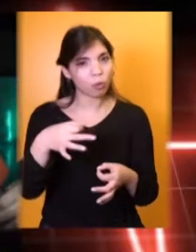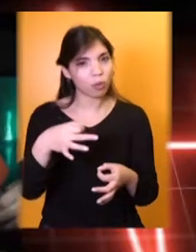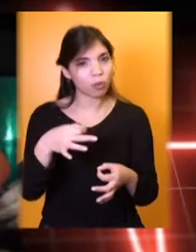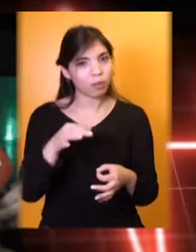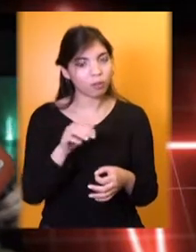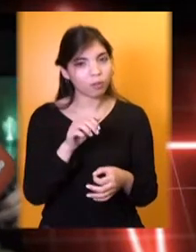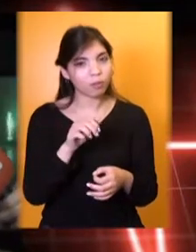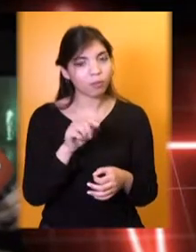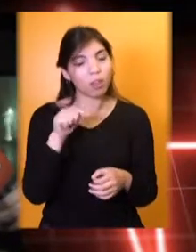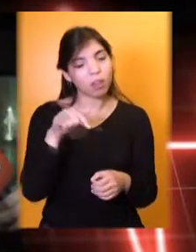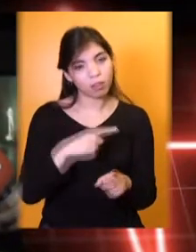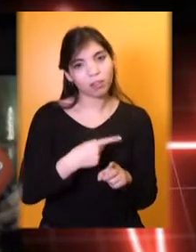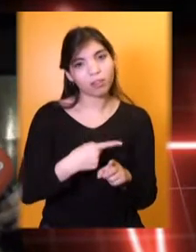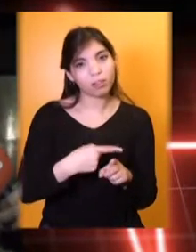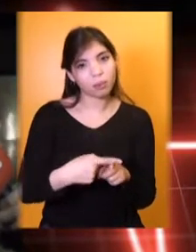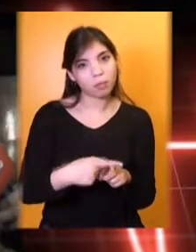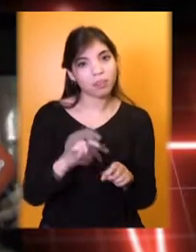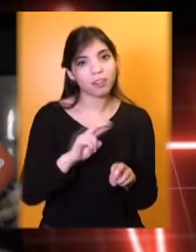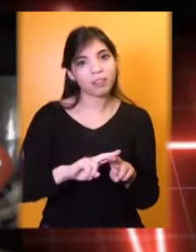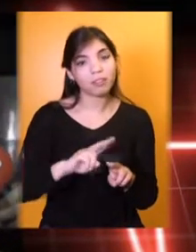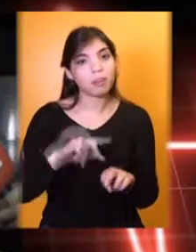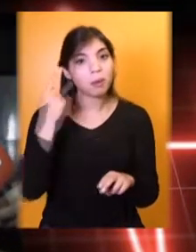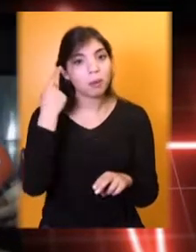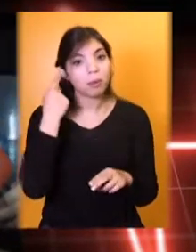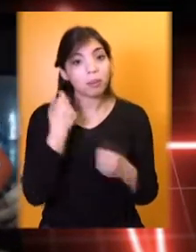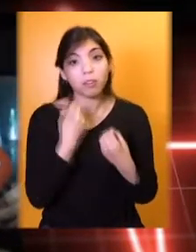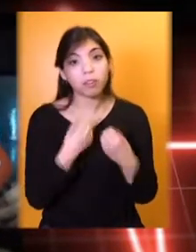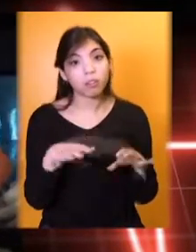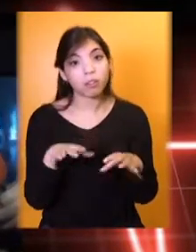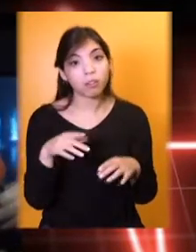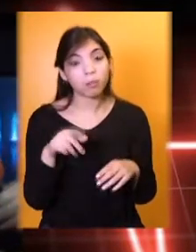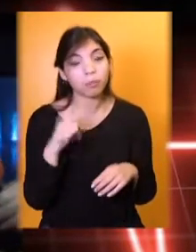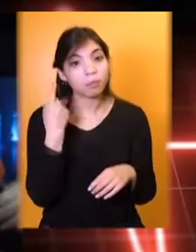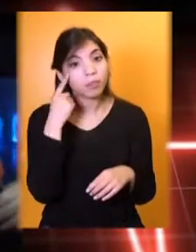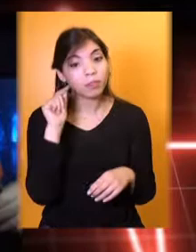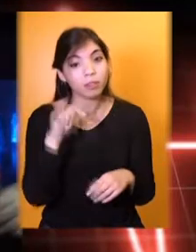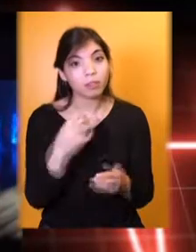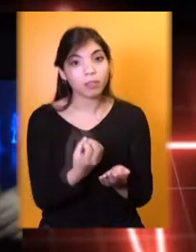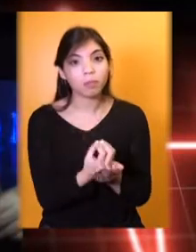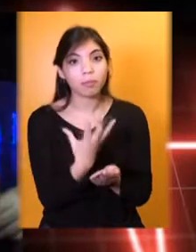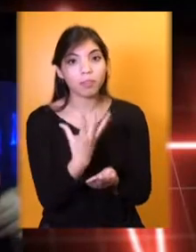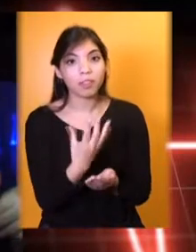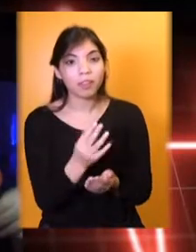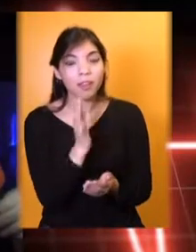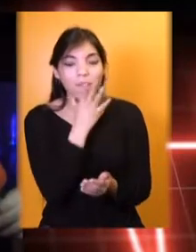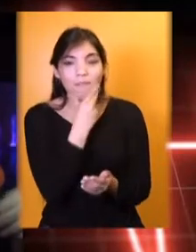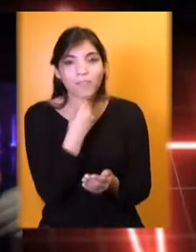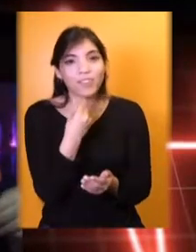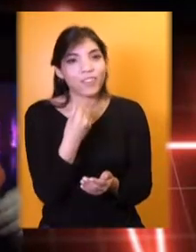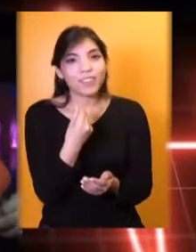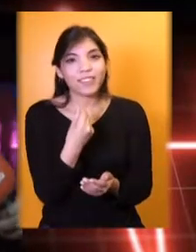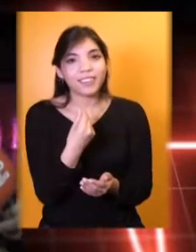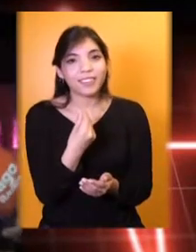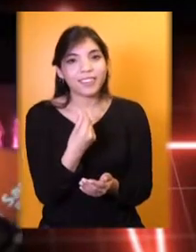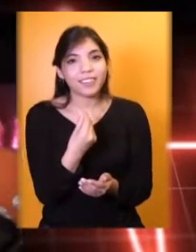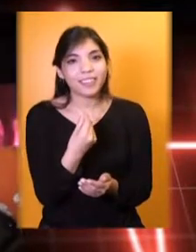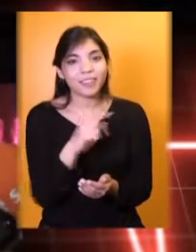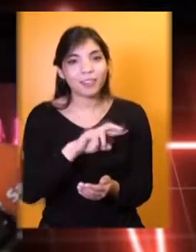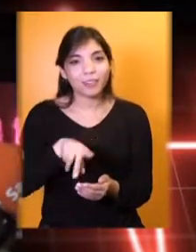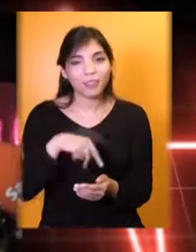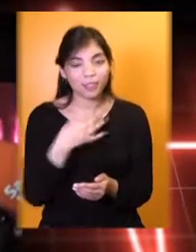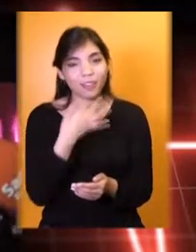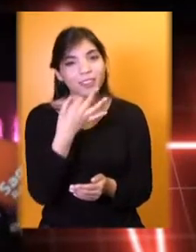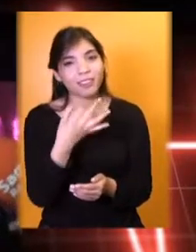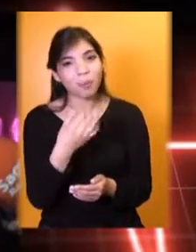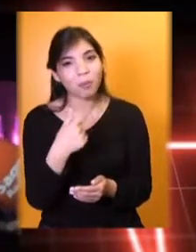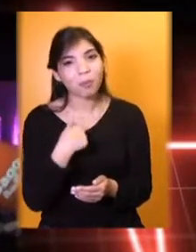eso se tramita en el transcurso de la semana, y con eso estaríamos listos, pero es la pileta ornamental maravillosa, linda, tal como lo